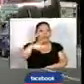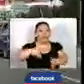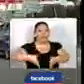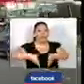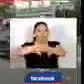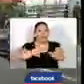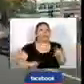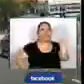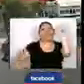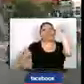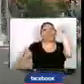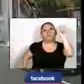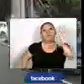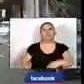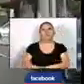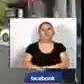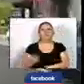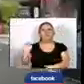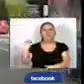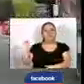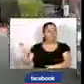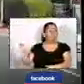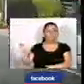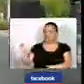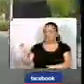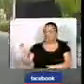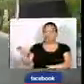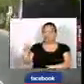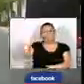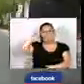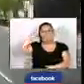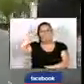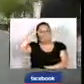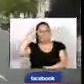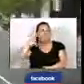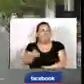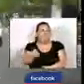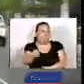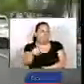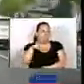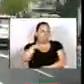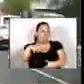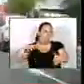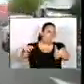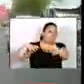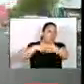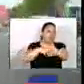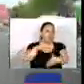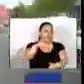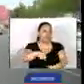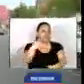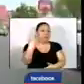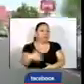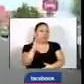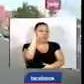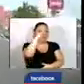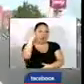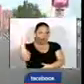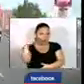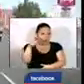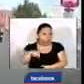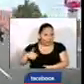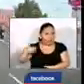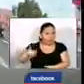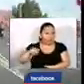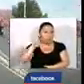área metropolitana de San Salvador. Esta conducta es sinónimo de accidentes de tránsito en un país que ya registró en lo que va del año